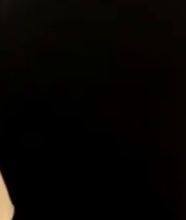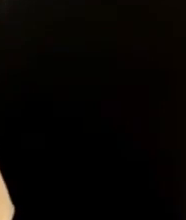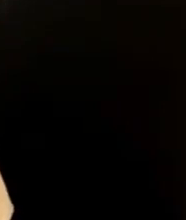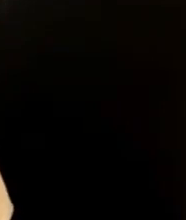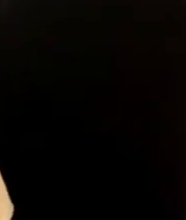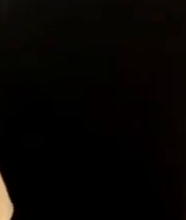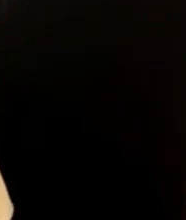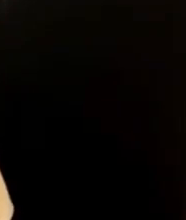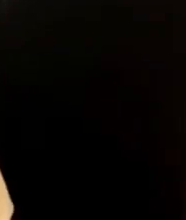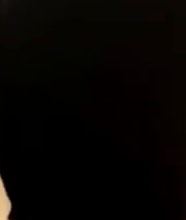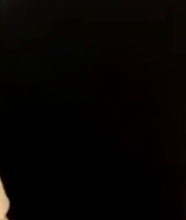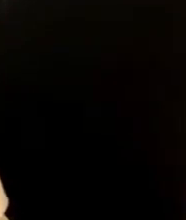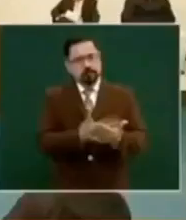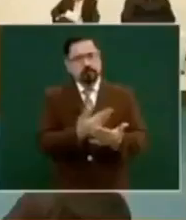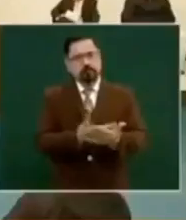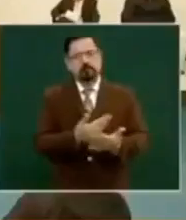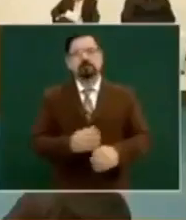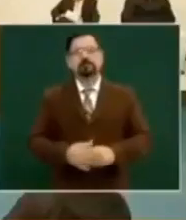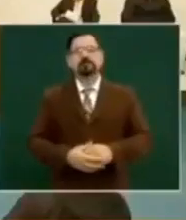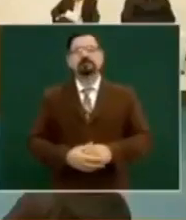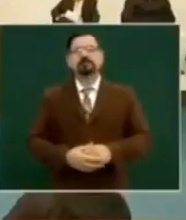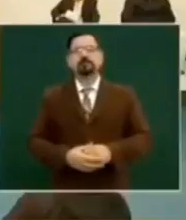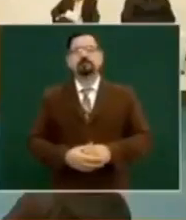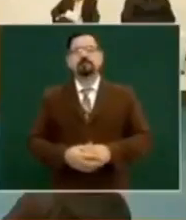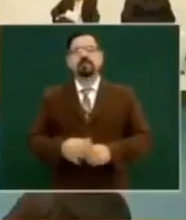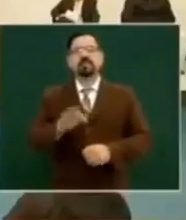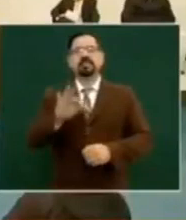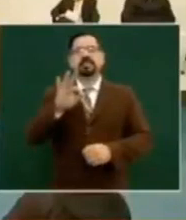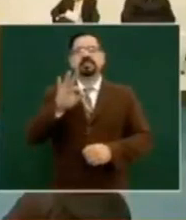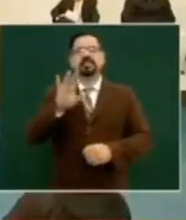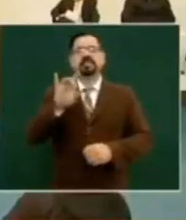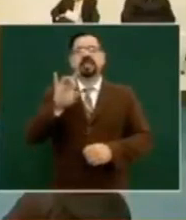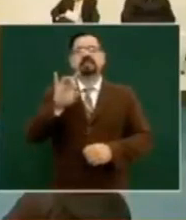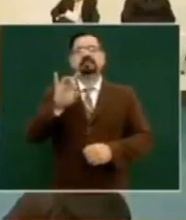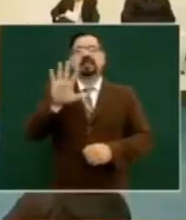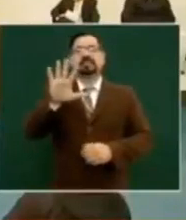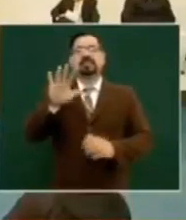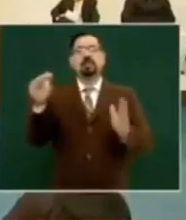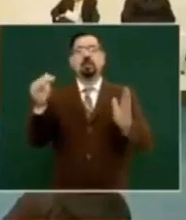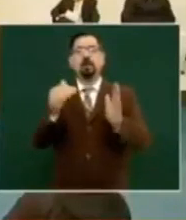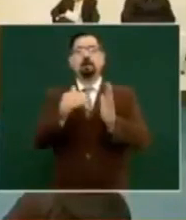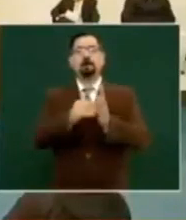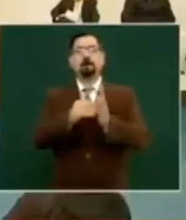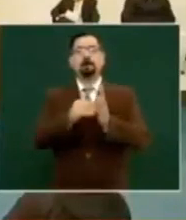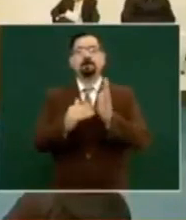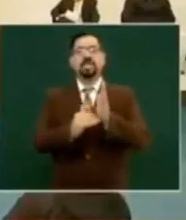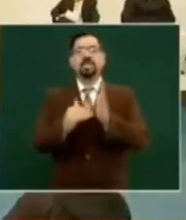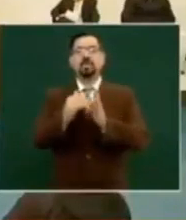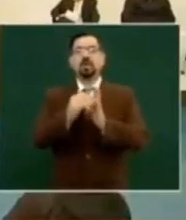él. Échenlo, compañeros. 35 millones 200 mil.